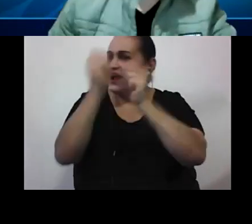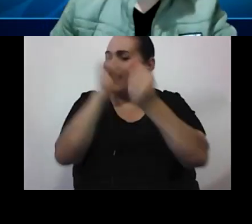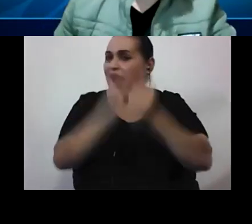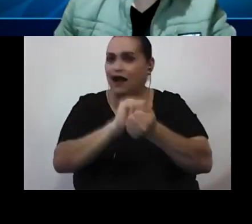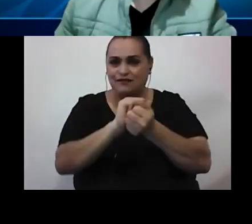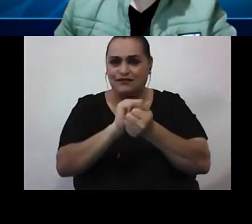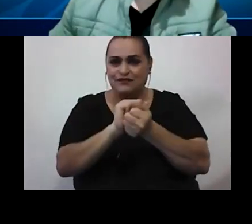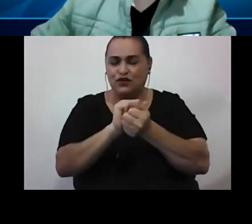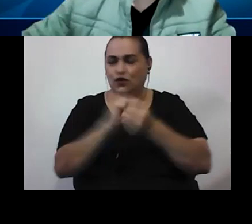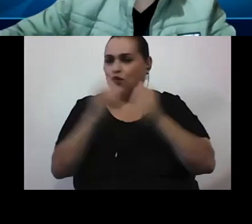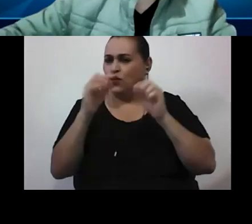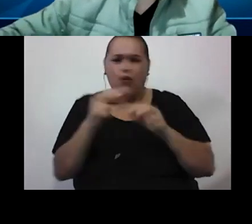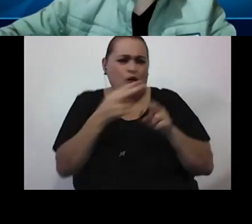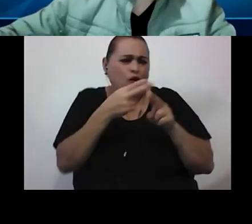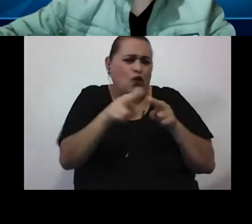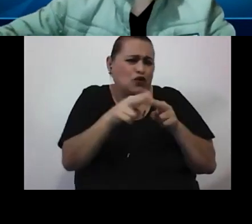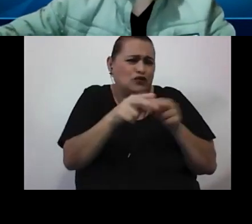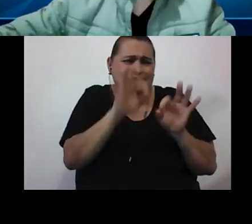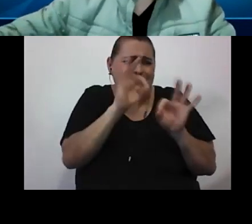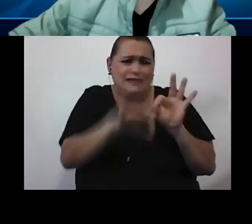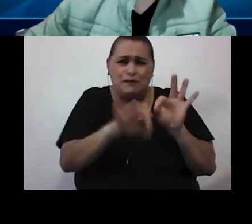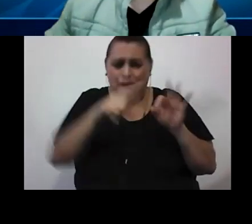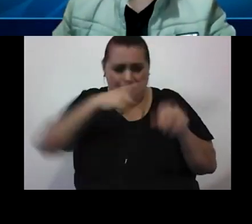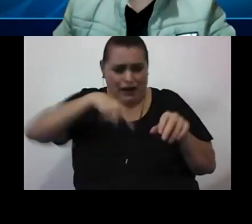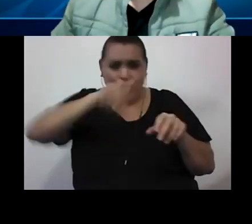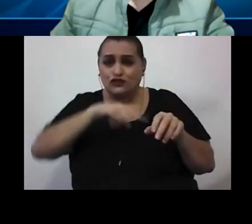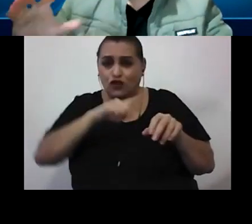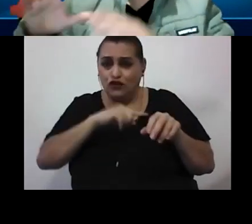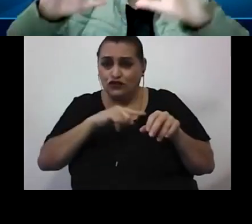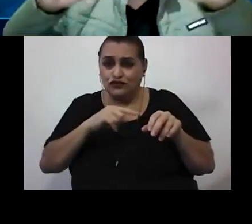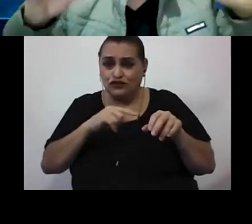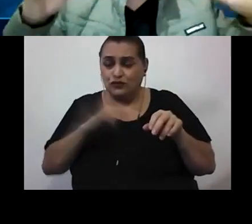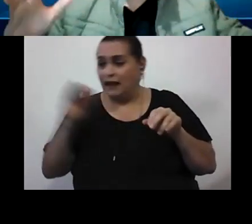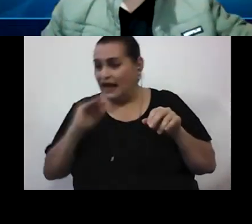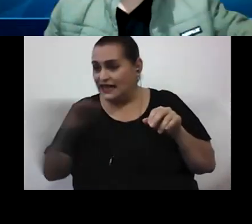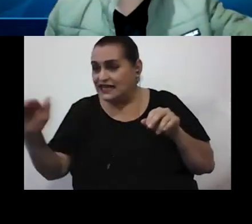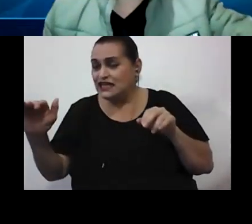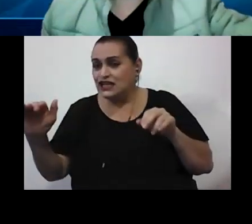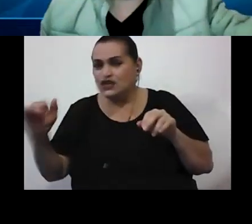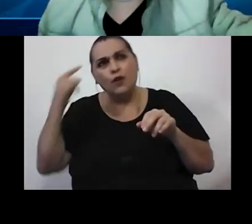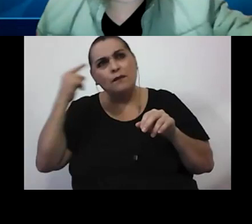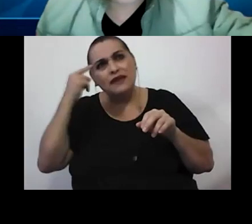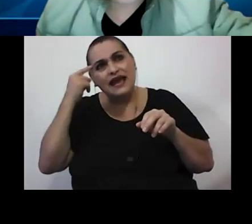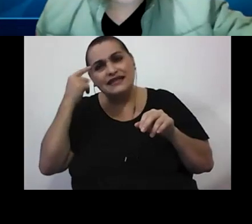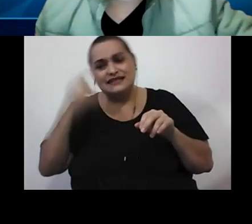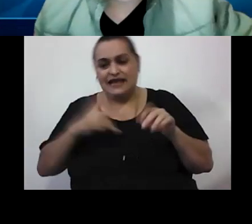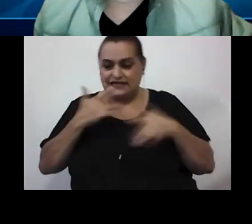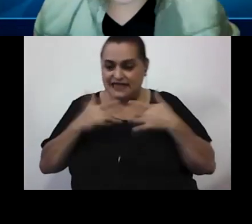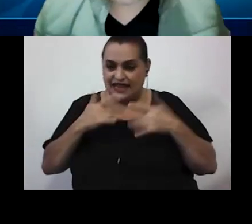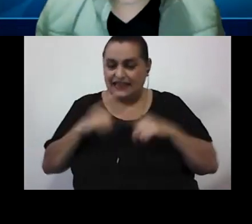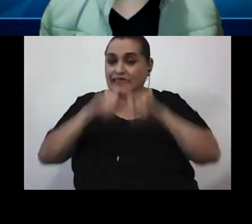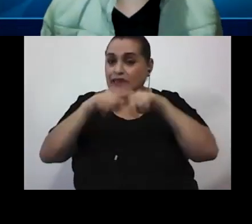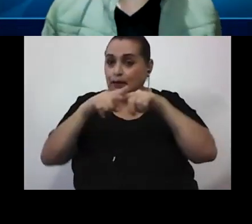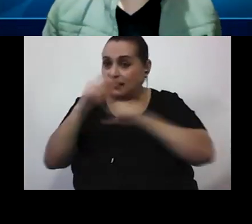cambio súper pequeño para nosotros, pero para el niño, por lo que piensa y siente de acuerdo con su edad,